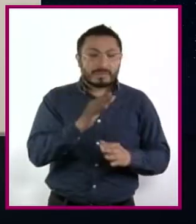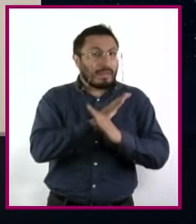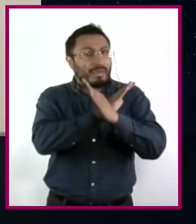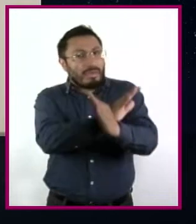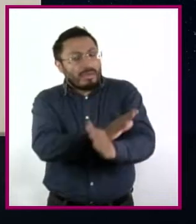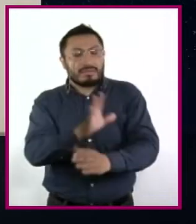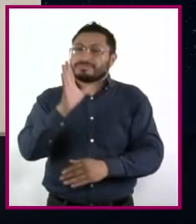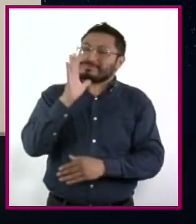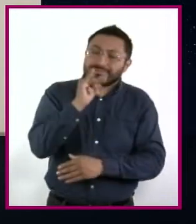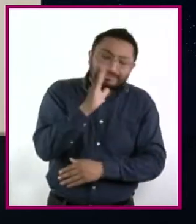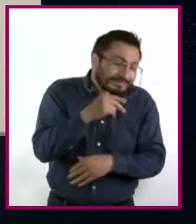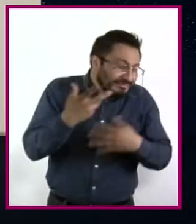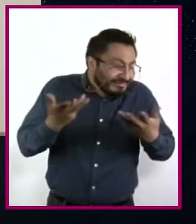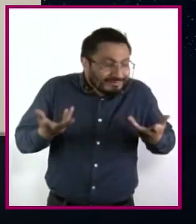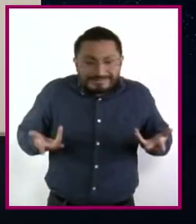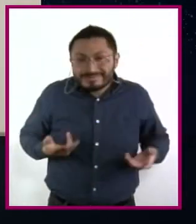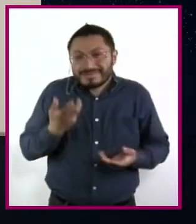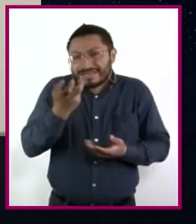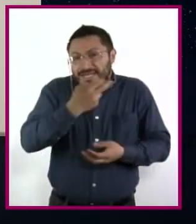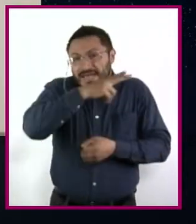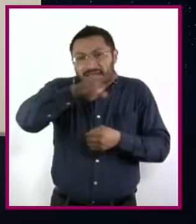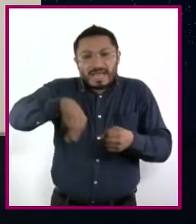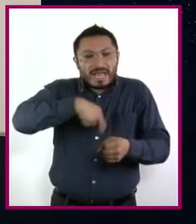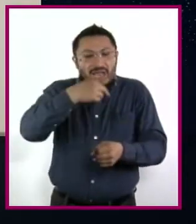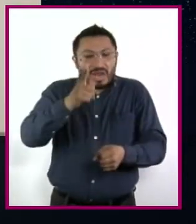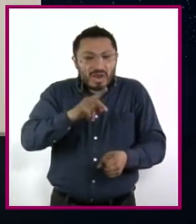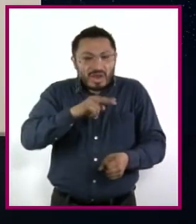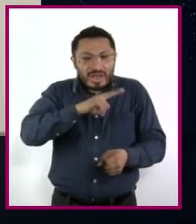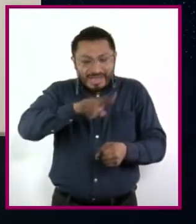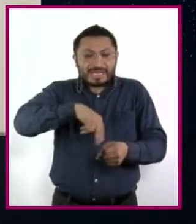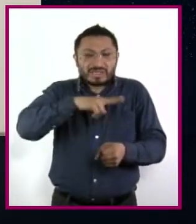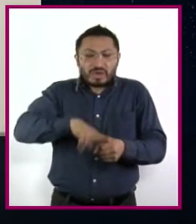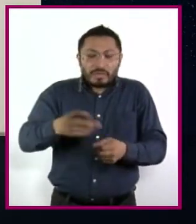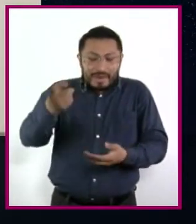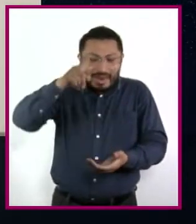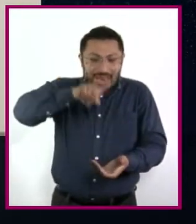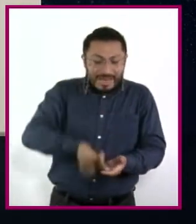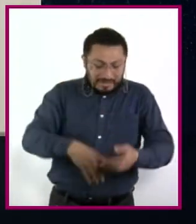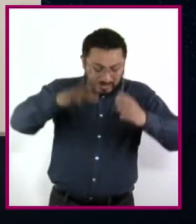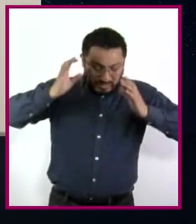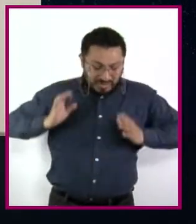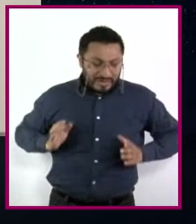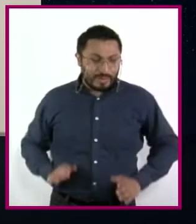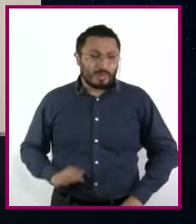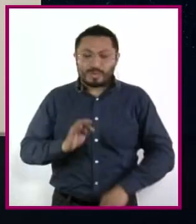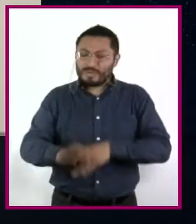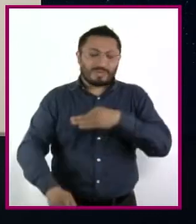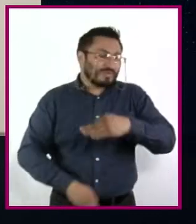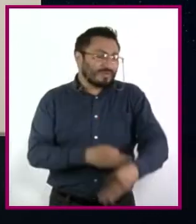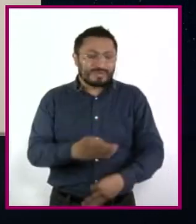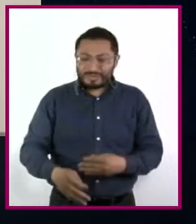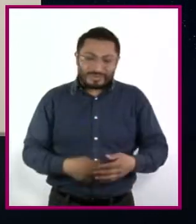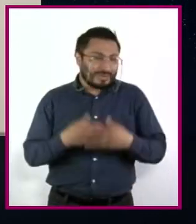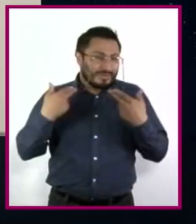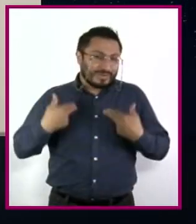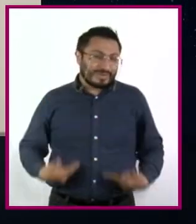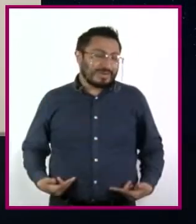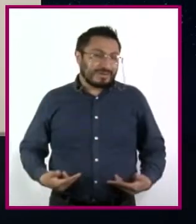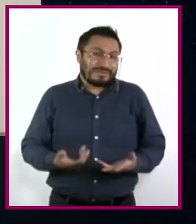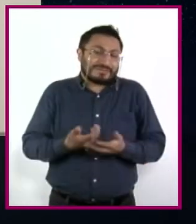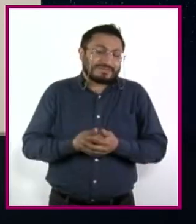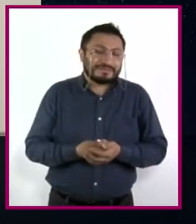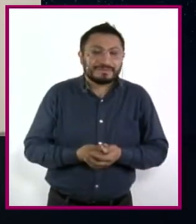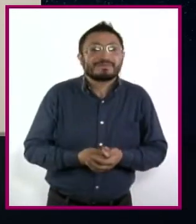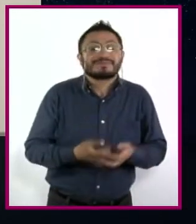negar porque forma parte de esa amplia gama de emociones. De alguna manera, y es importante